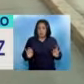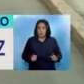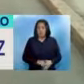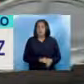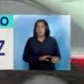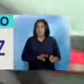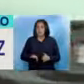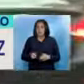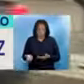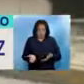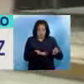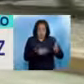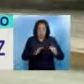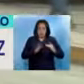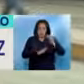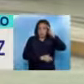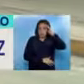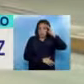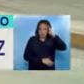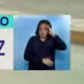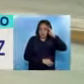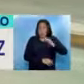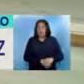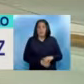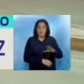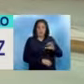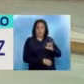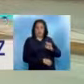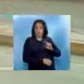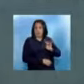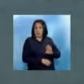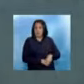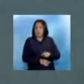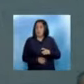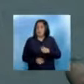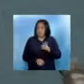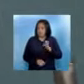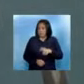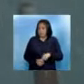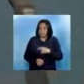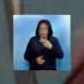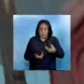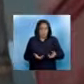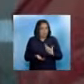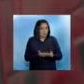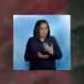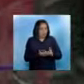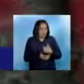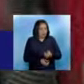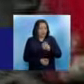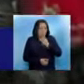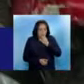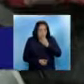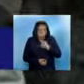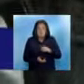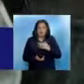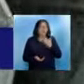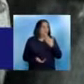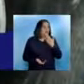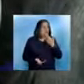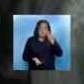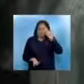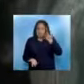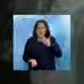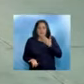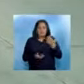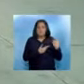Ellos fueron llevados a la comisaría de Ciudad del Pescador, en donde rendirán exámenes de dosaje etílico y, sobre todo, conocer quién tuvo responsabilidad